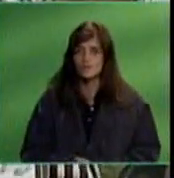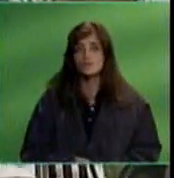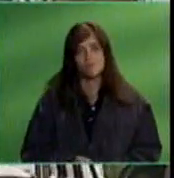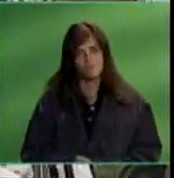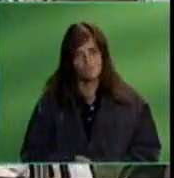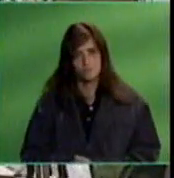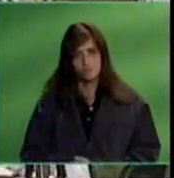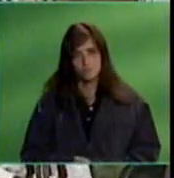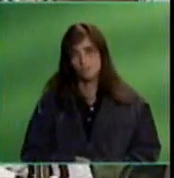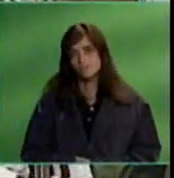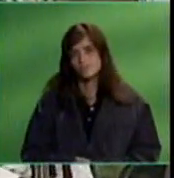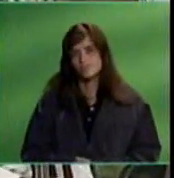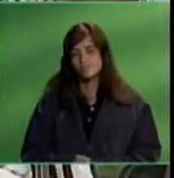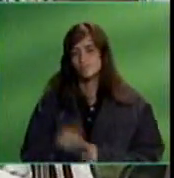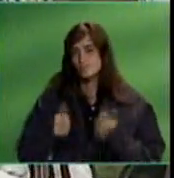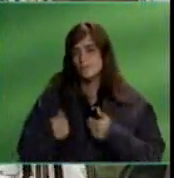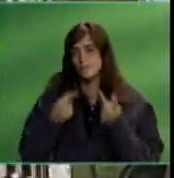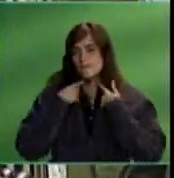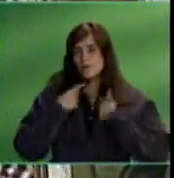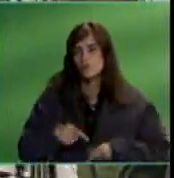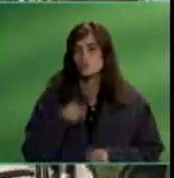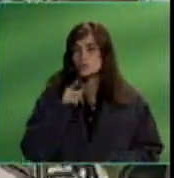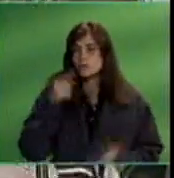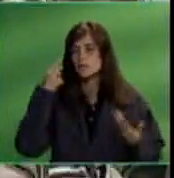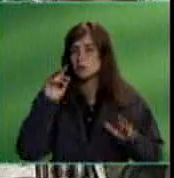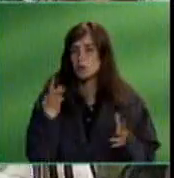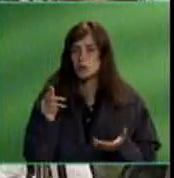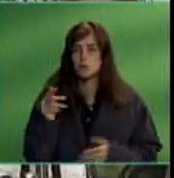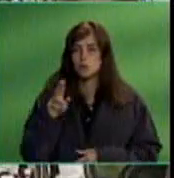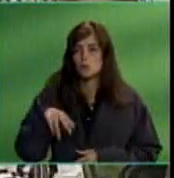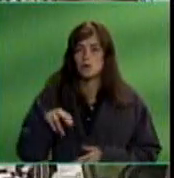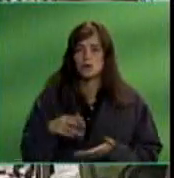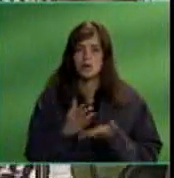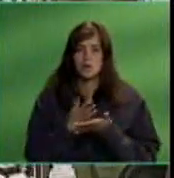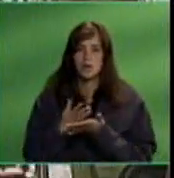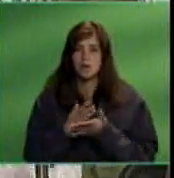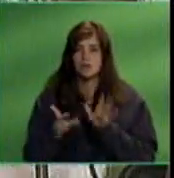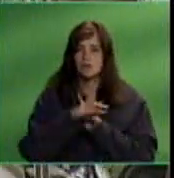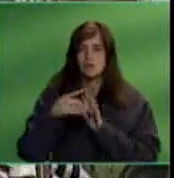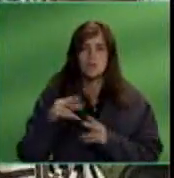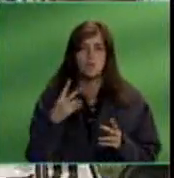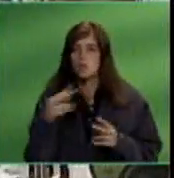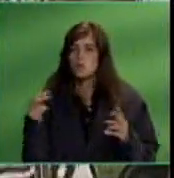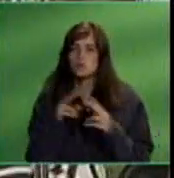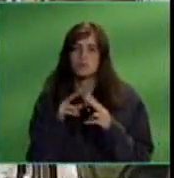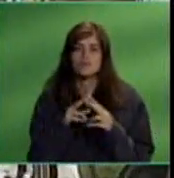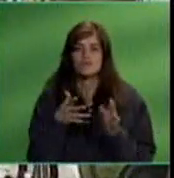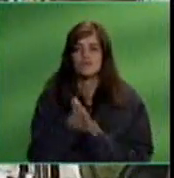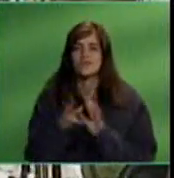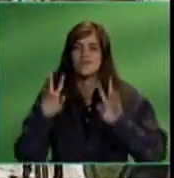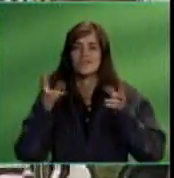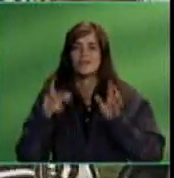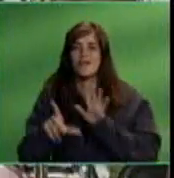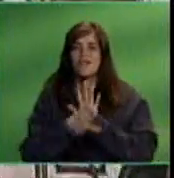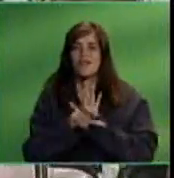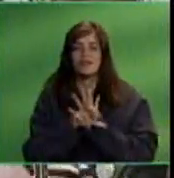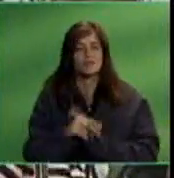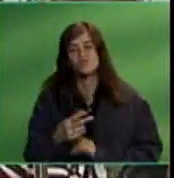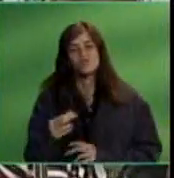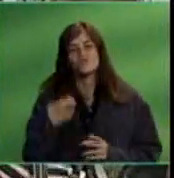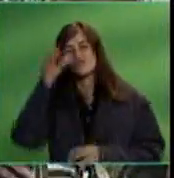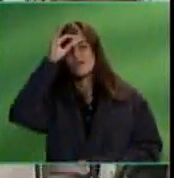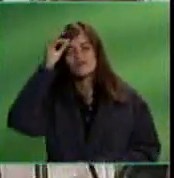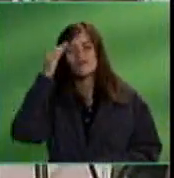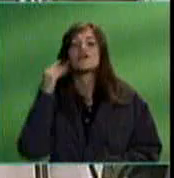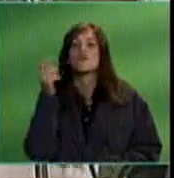cierto señor candidato perdedor usted parece que no pasó por la escuela de derecho no conoce lo que significa el término legitimidad cuando una